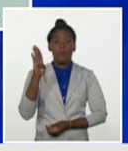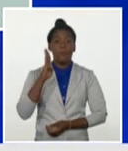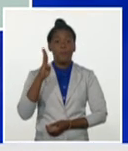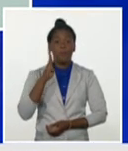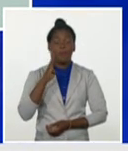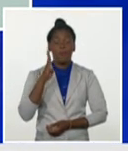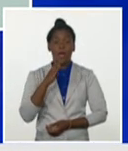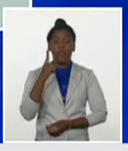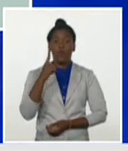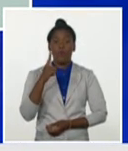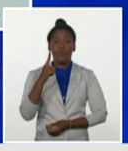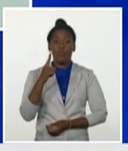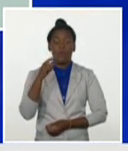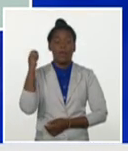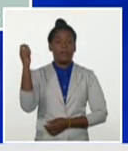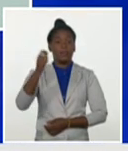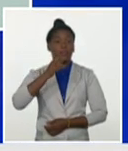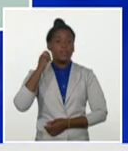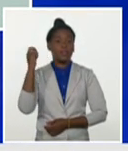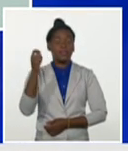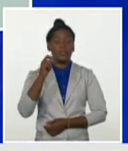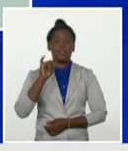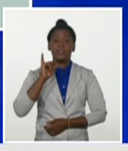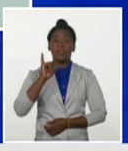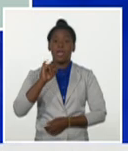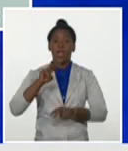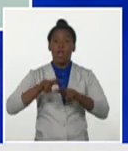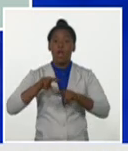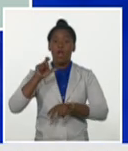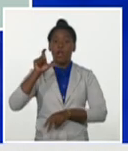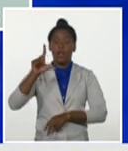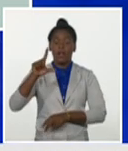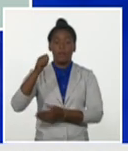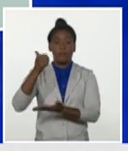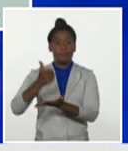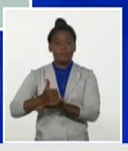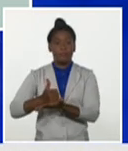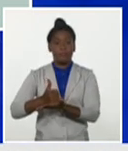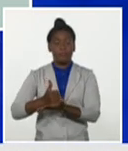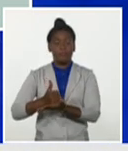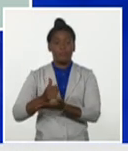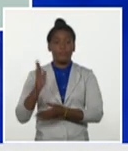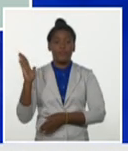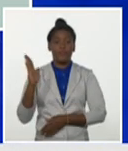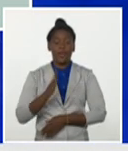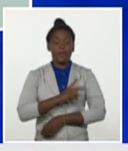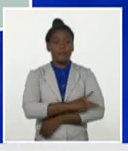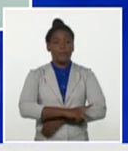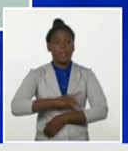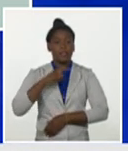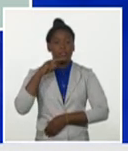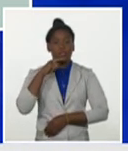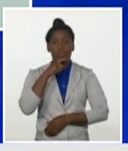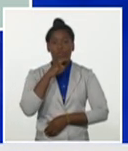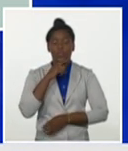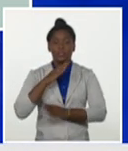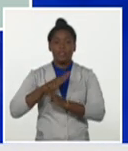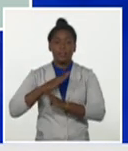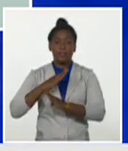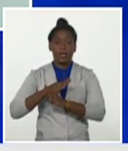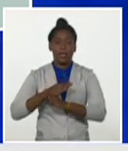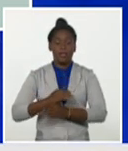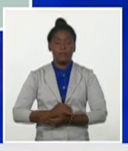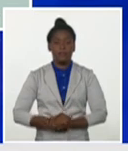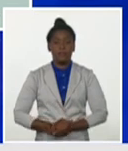y 6 del municipio de Holguín, viajeros cubanos procedentes de Rusia. Y en Santiago de Cuba